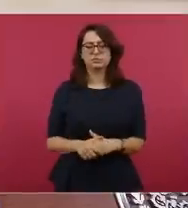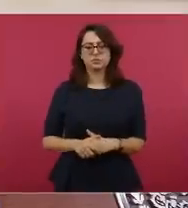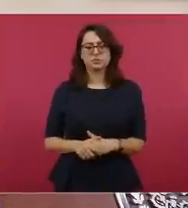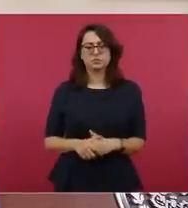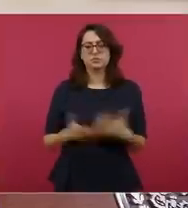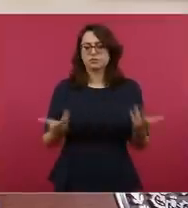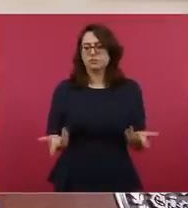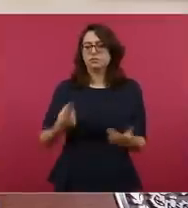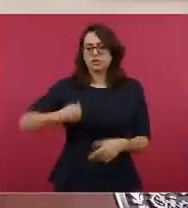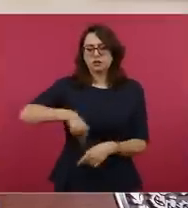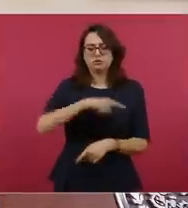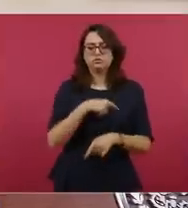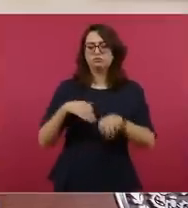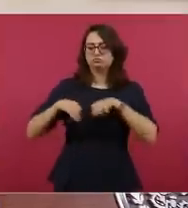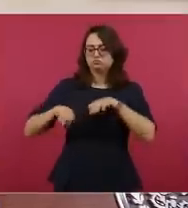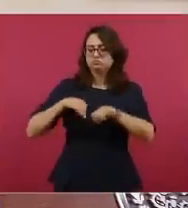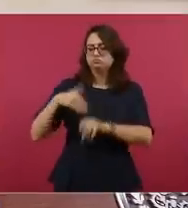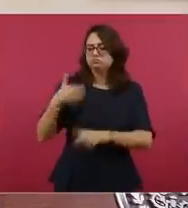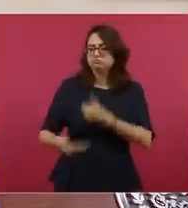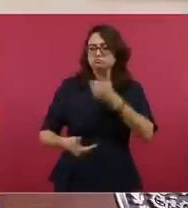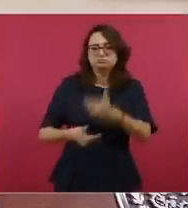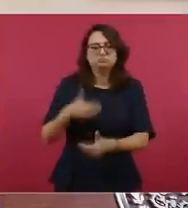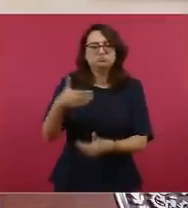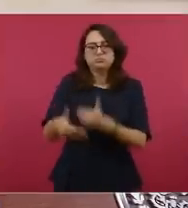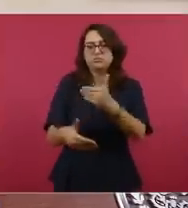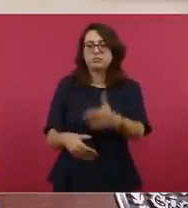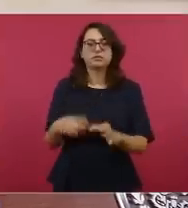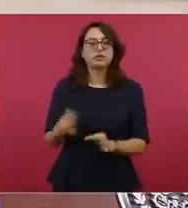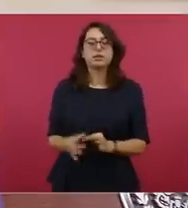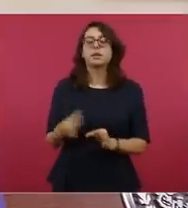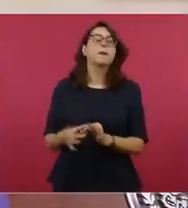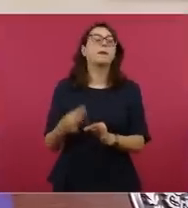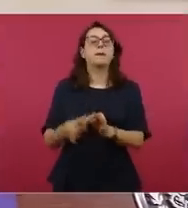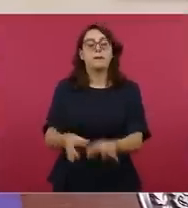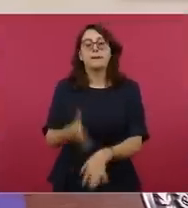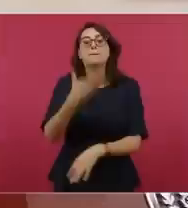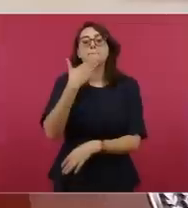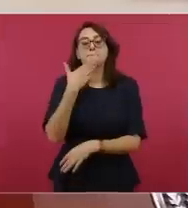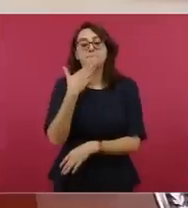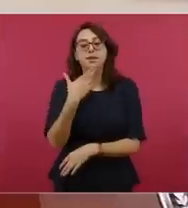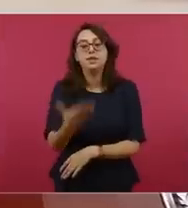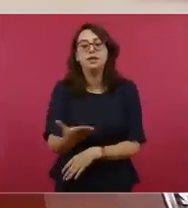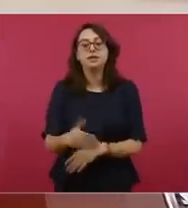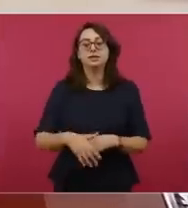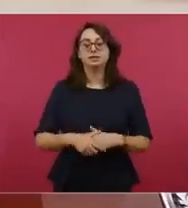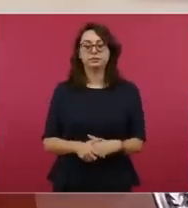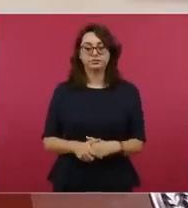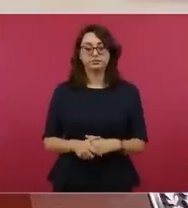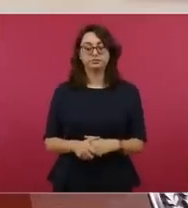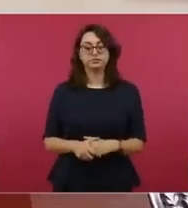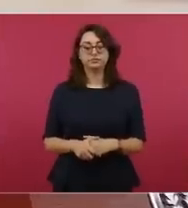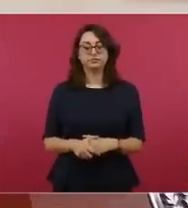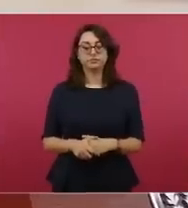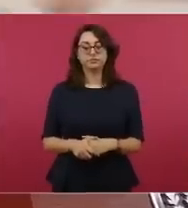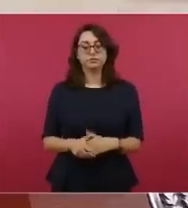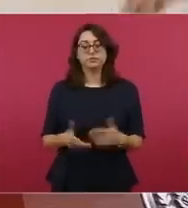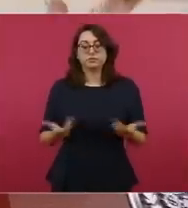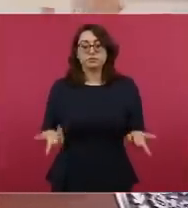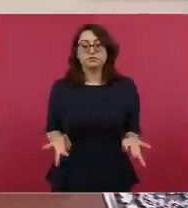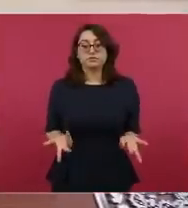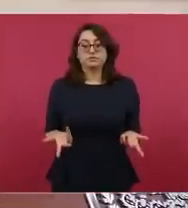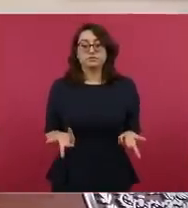vamos muy bien y como se trata de un asunto Vámonos a decir